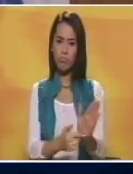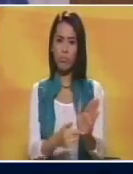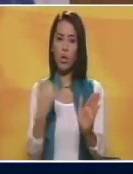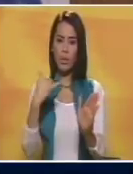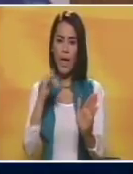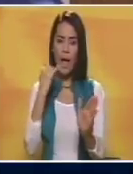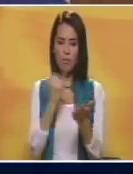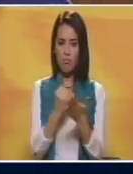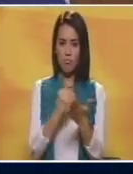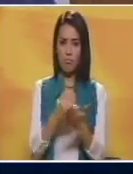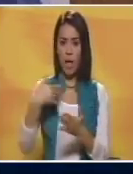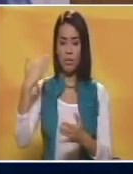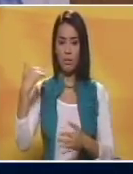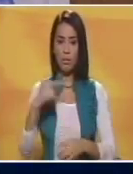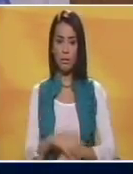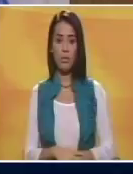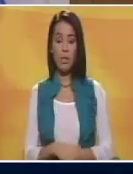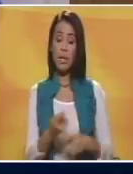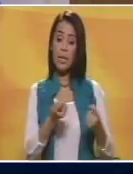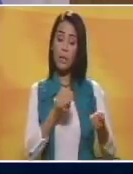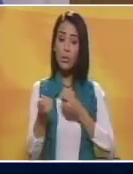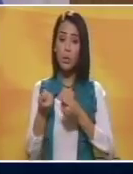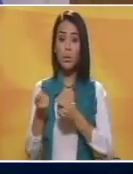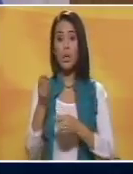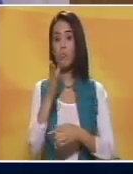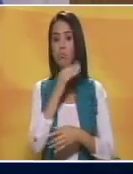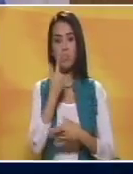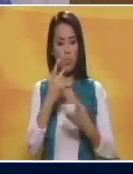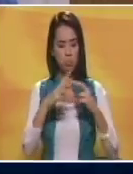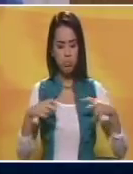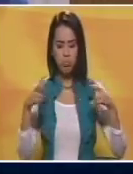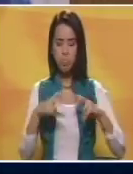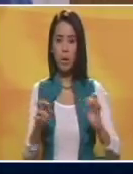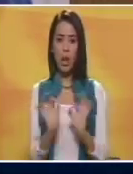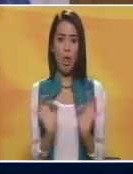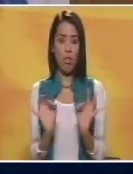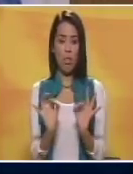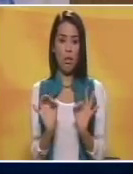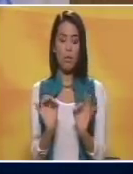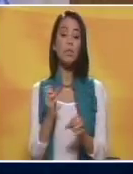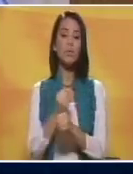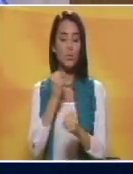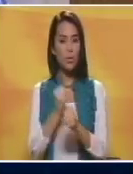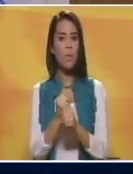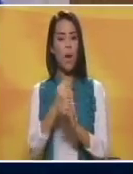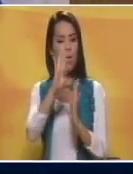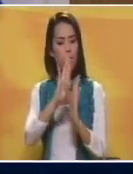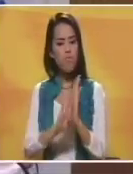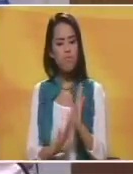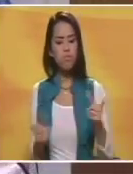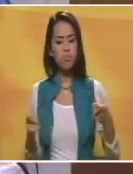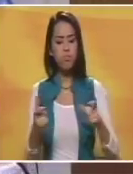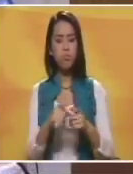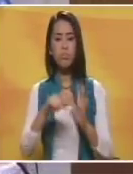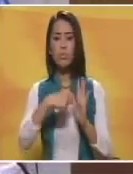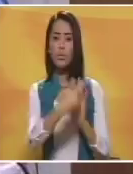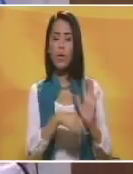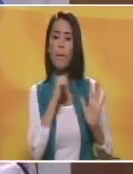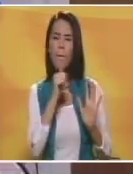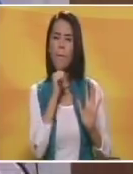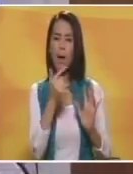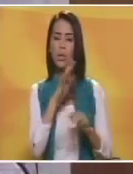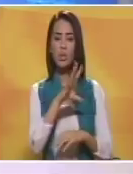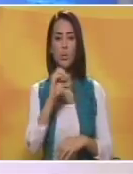anterior y la Contraloría no realizó la investigación. Resaltó que durante su gestión se logró bajar el índice de homicidios en casi un